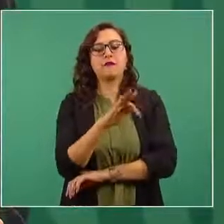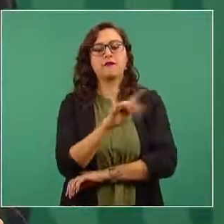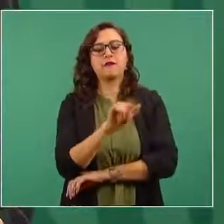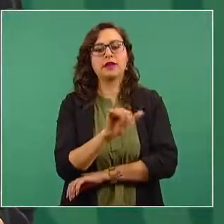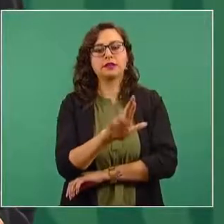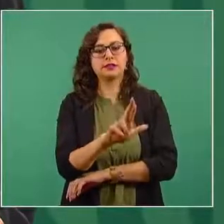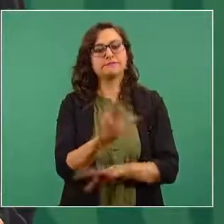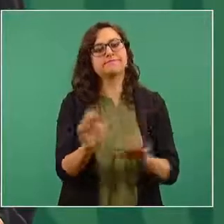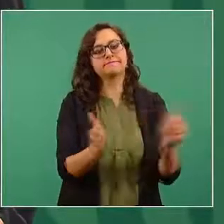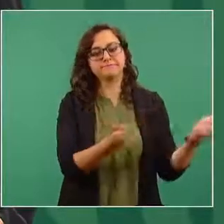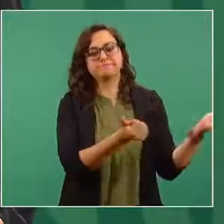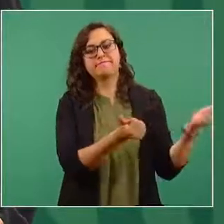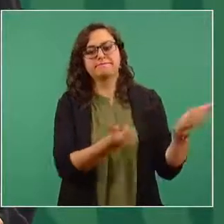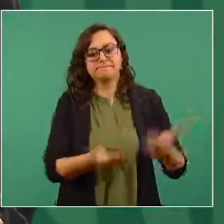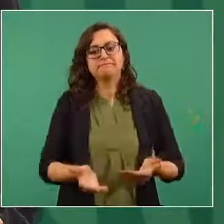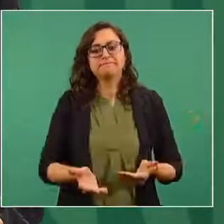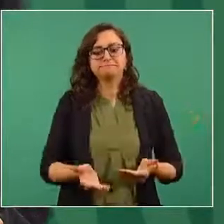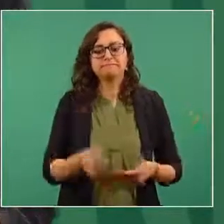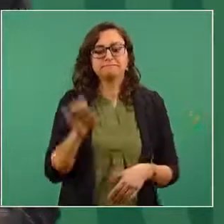Van a estar llegando